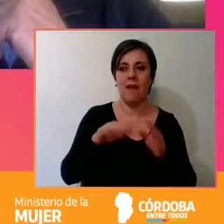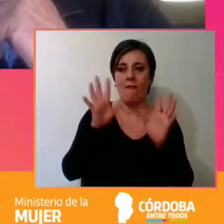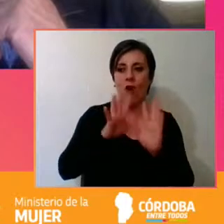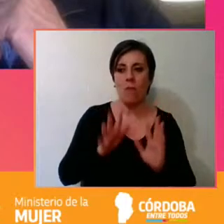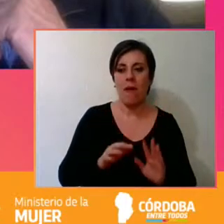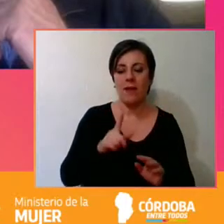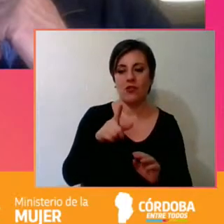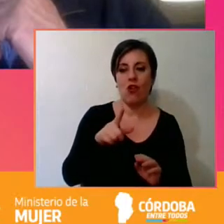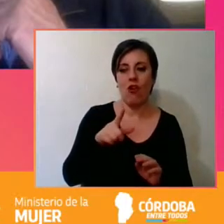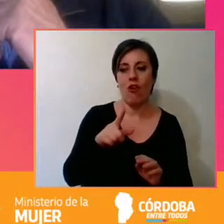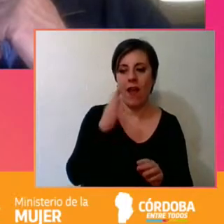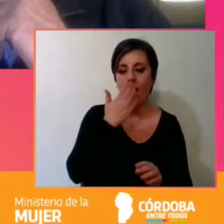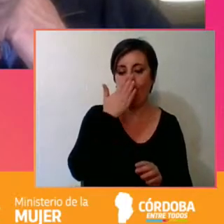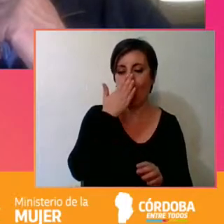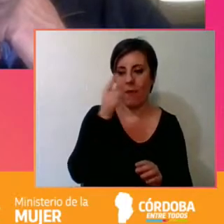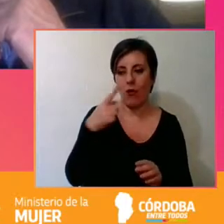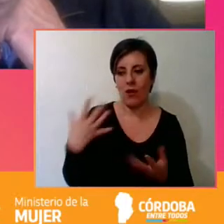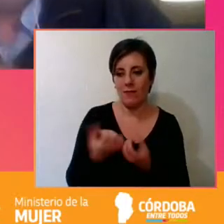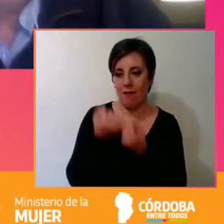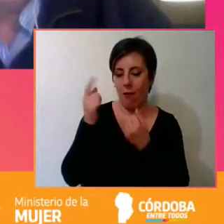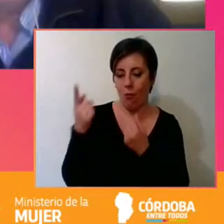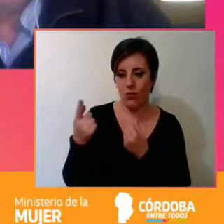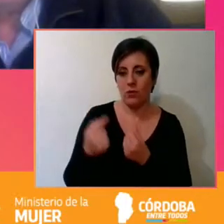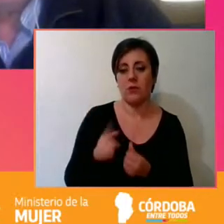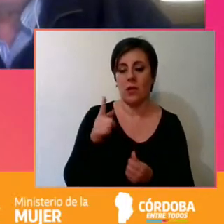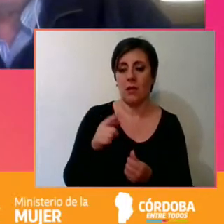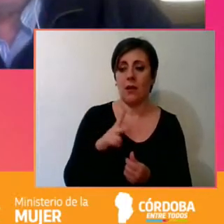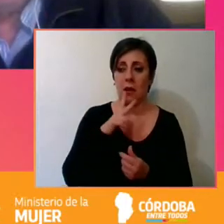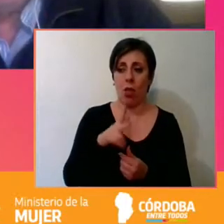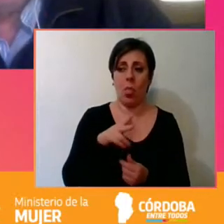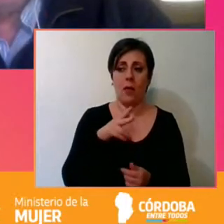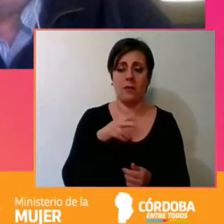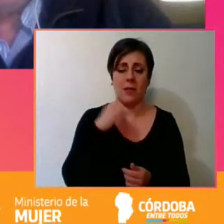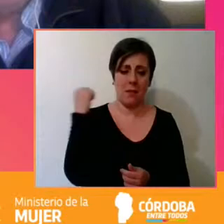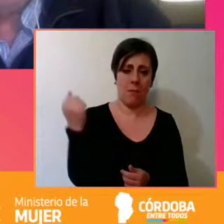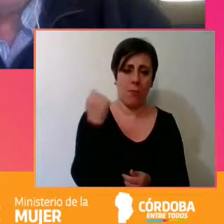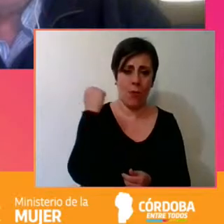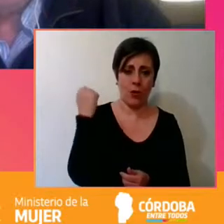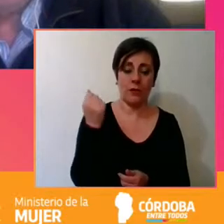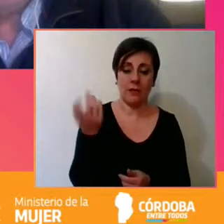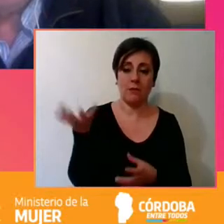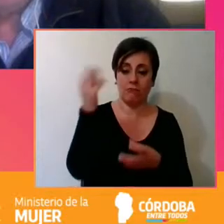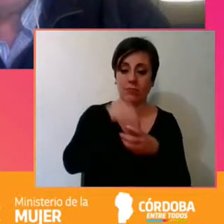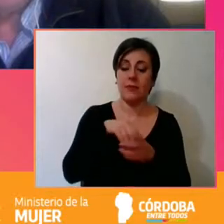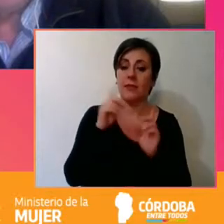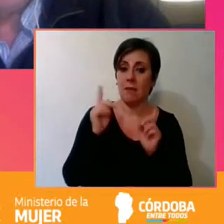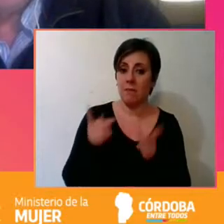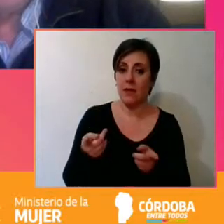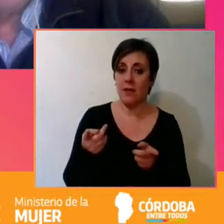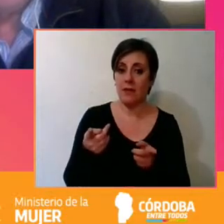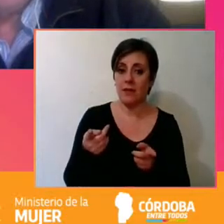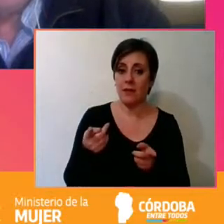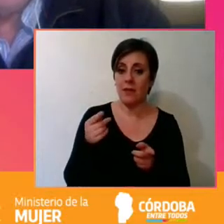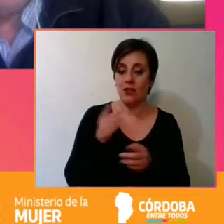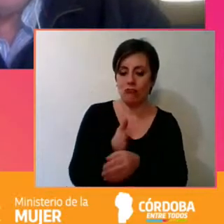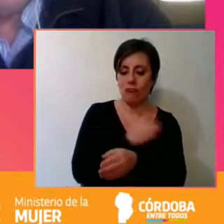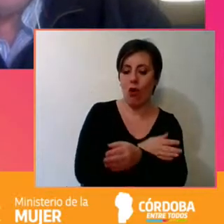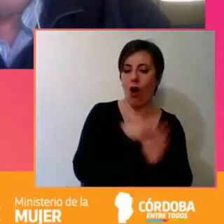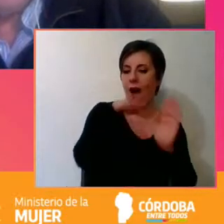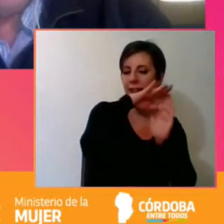recurso. Así que quiero destacarlo porque esto es parte también de esos antecedentes de la